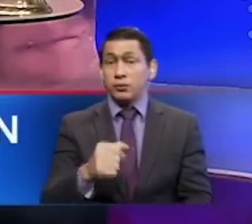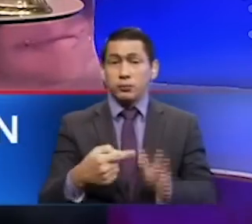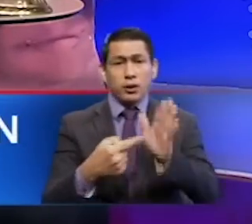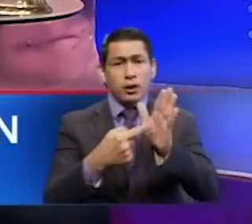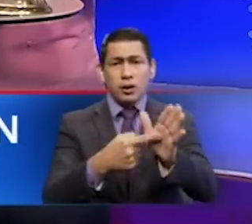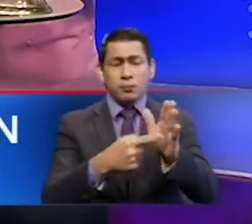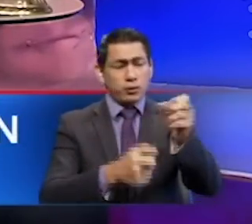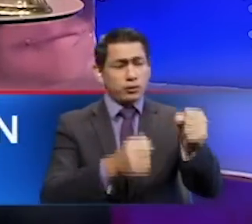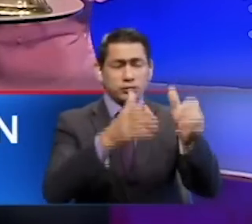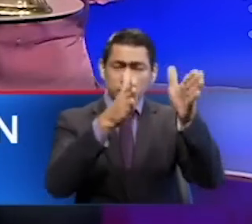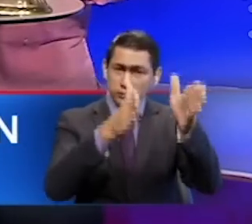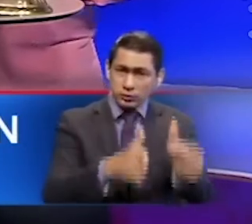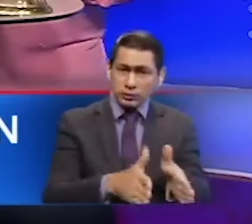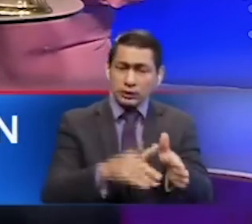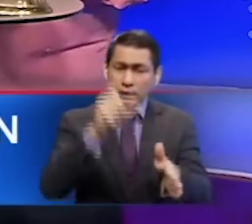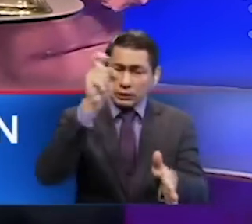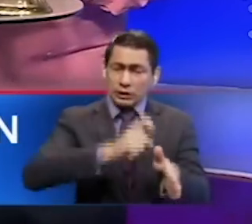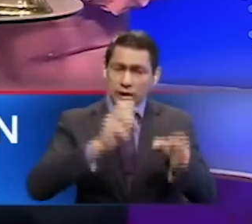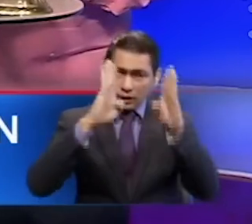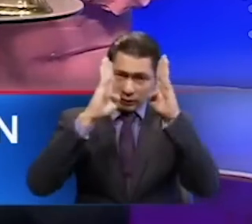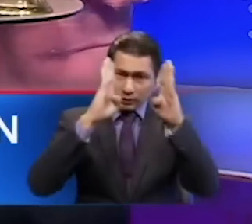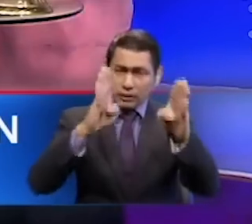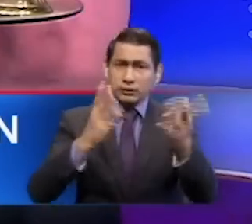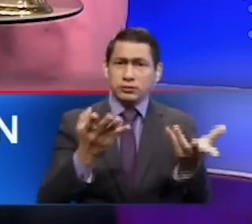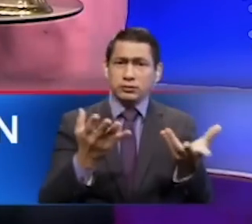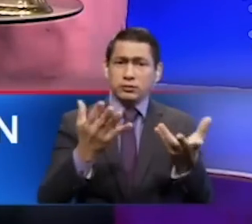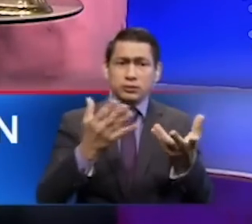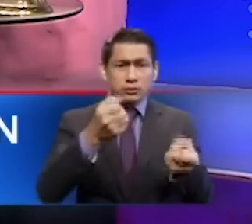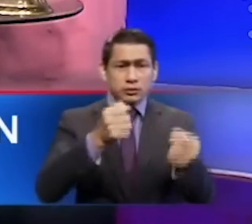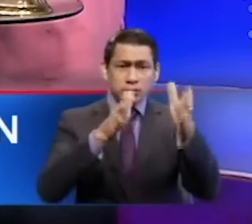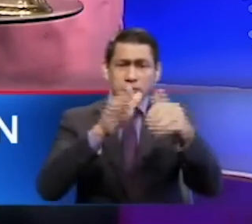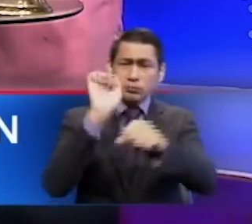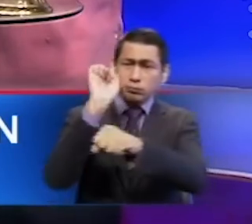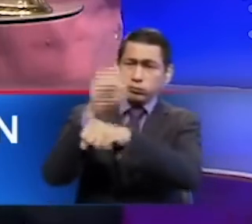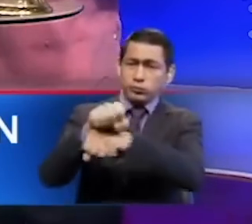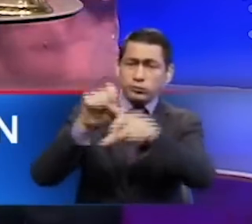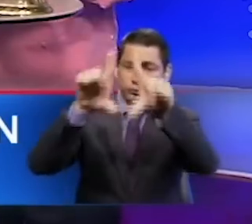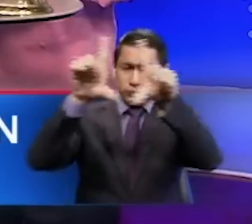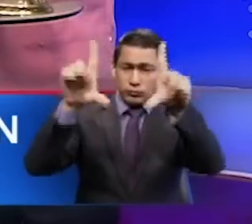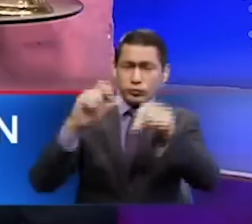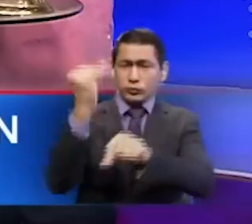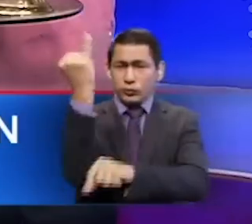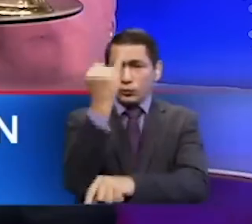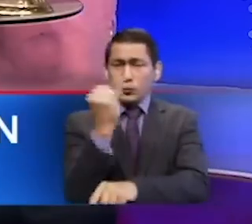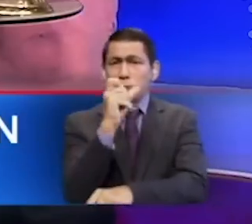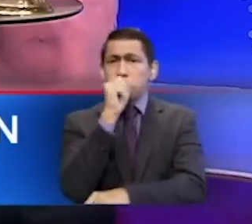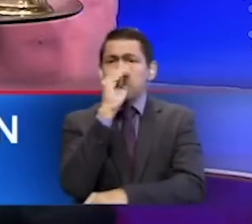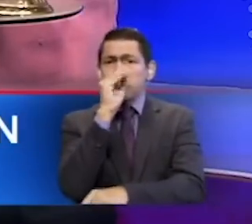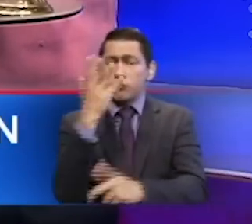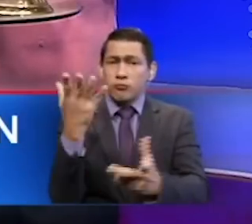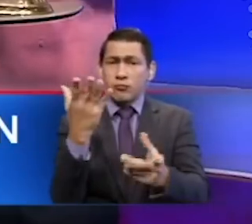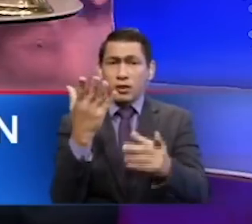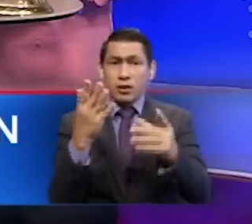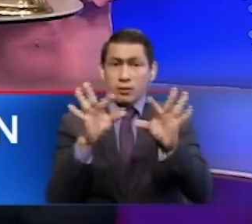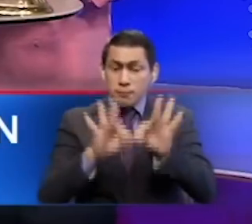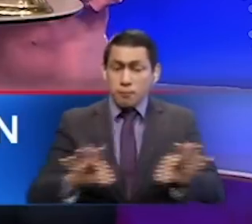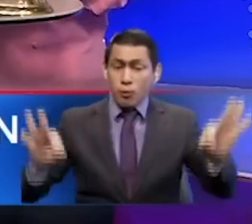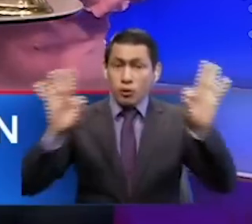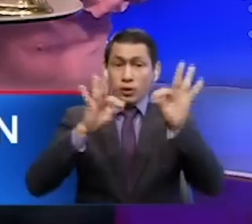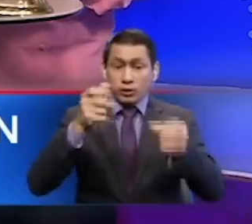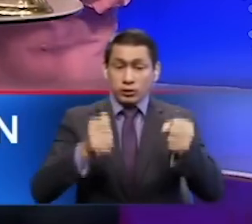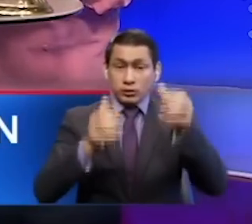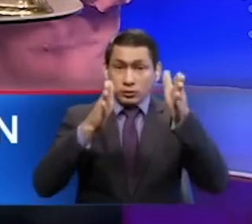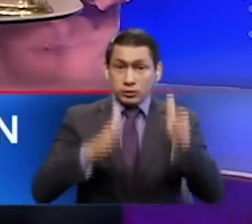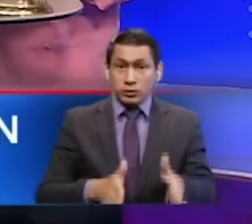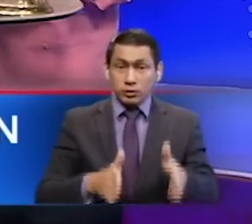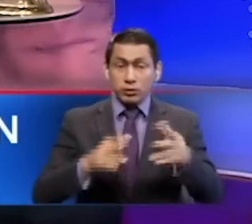los semáforos o los límites de velocidad. Hay cosas que pasan por el sentido común. Mantente atento al timón. No te